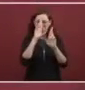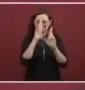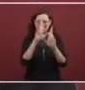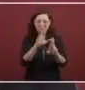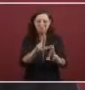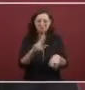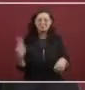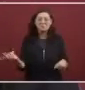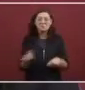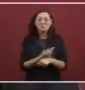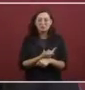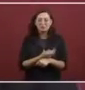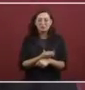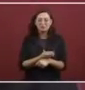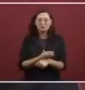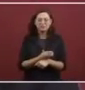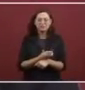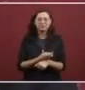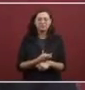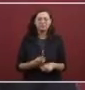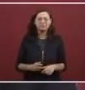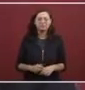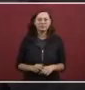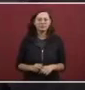sucedió? Y hoy